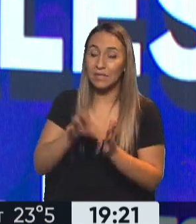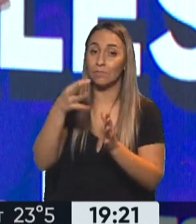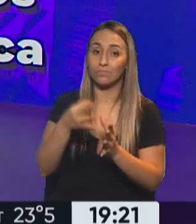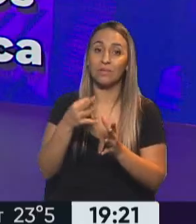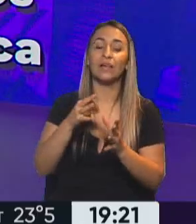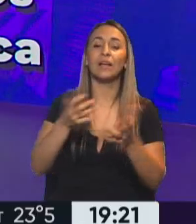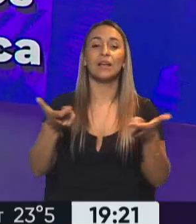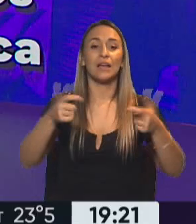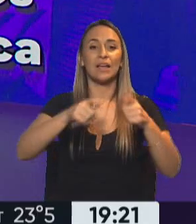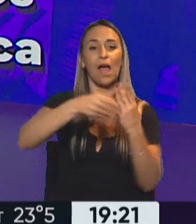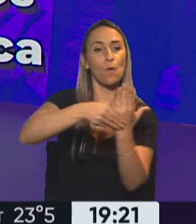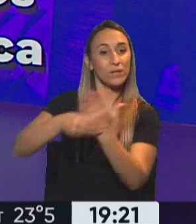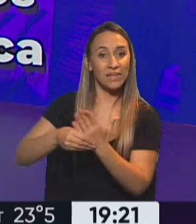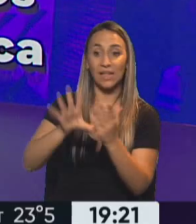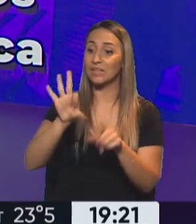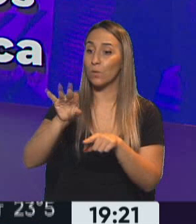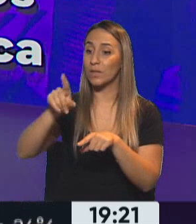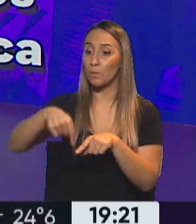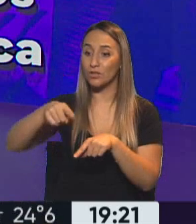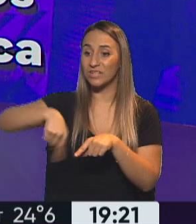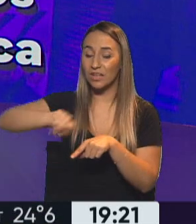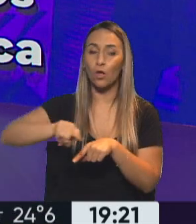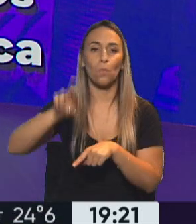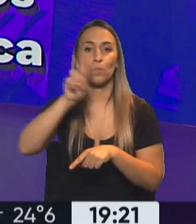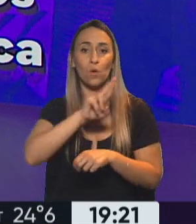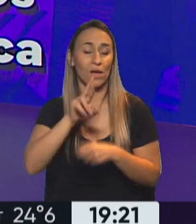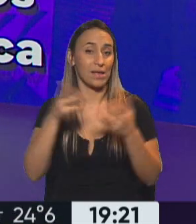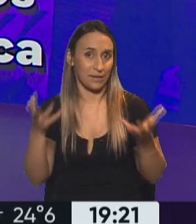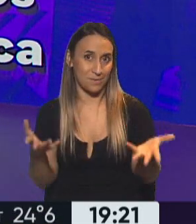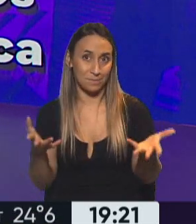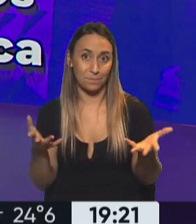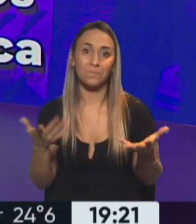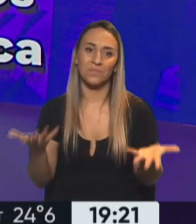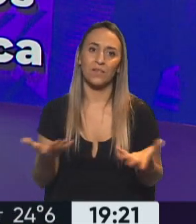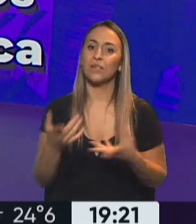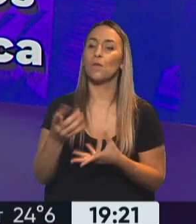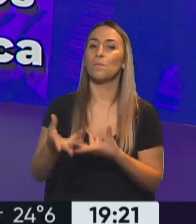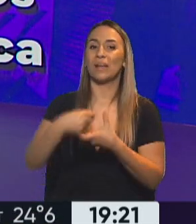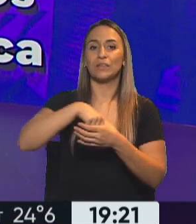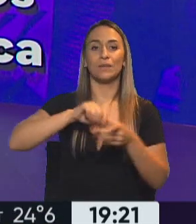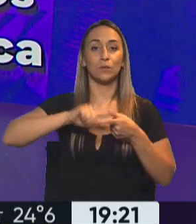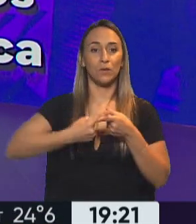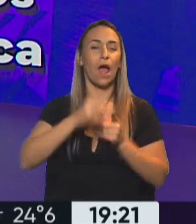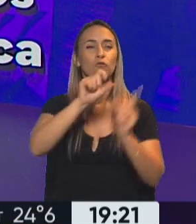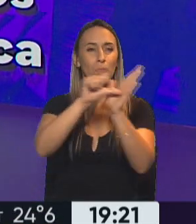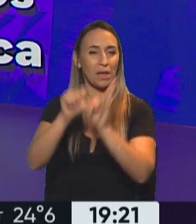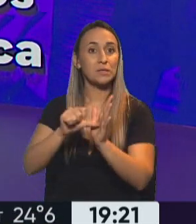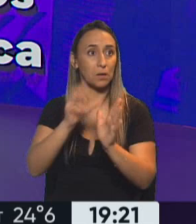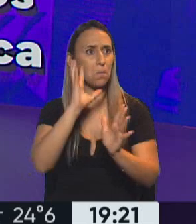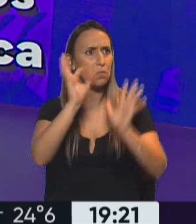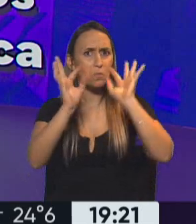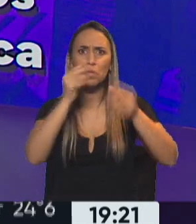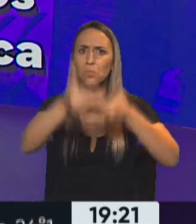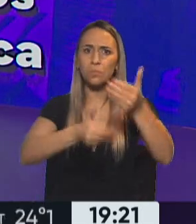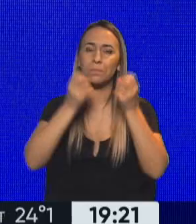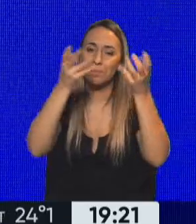gabinete son mujeres. Es decir, que la participación política, más allá de que en algunos países se ha visto una mejora, lo que ha tenido que ver